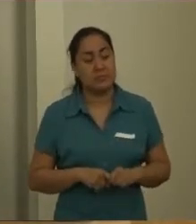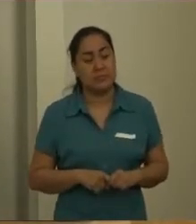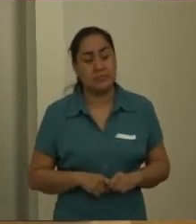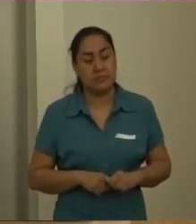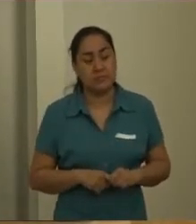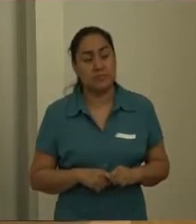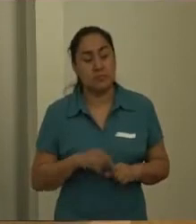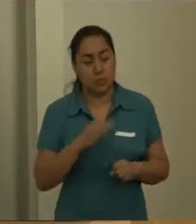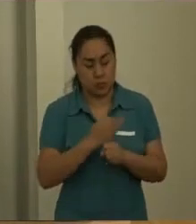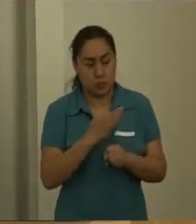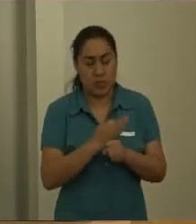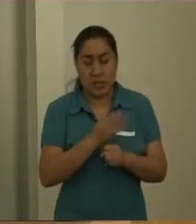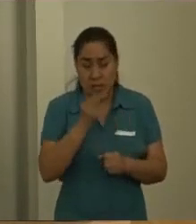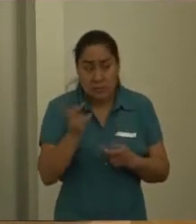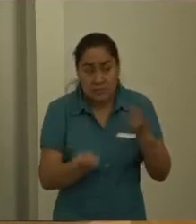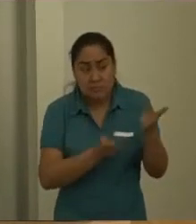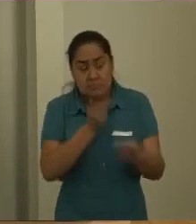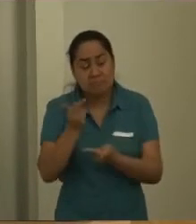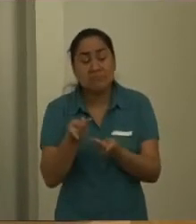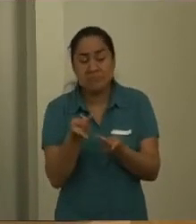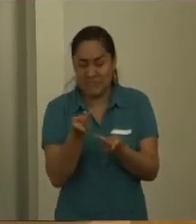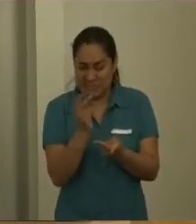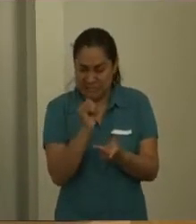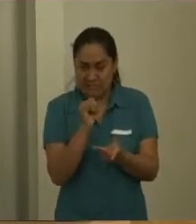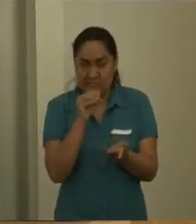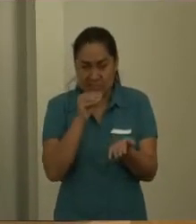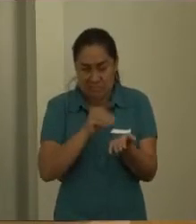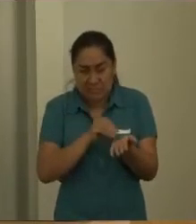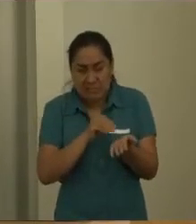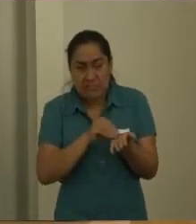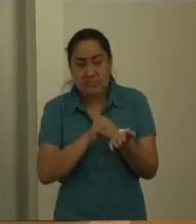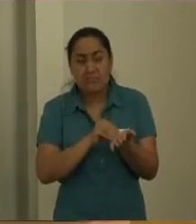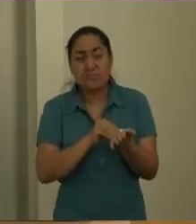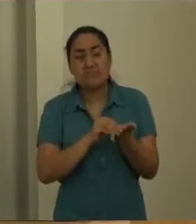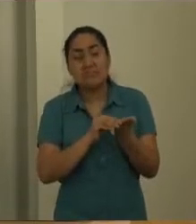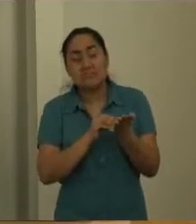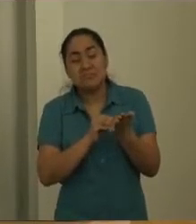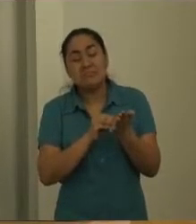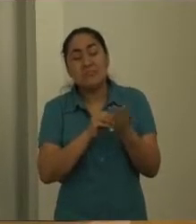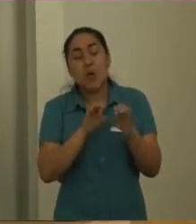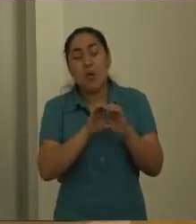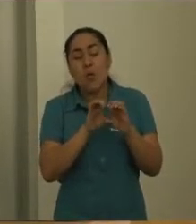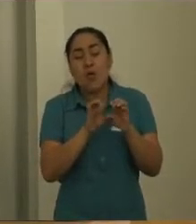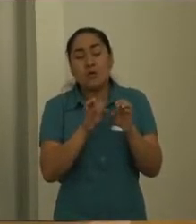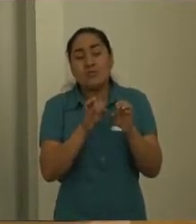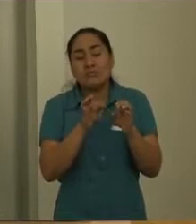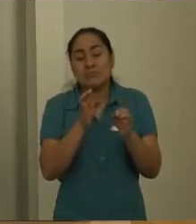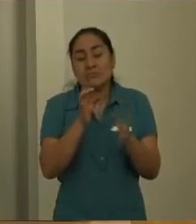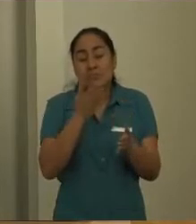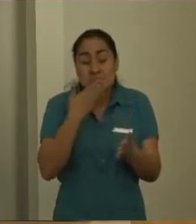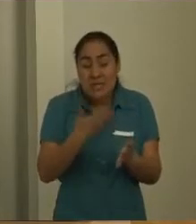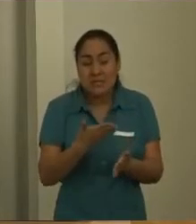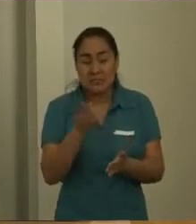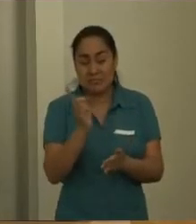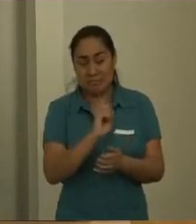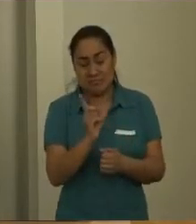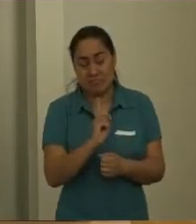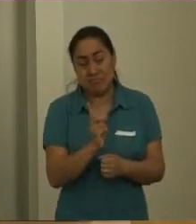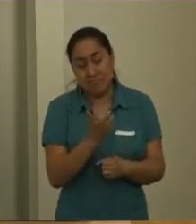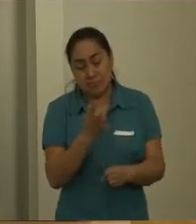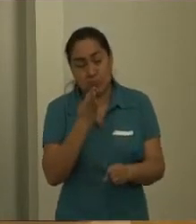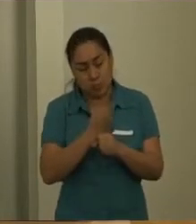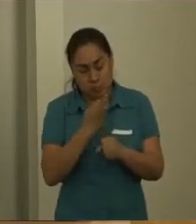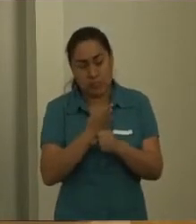consulta se sigue interpretando de manera demasiado estrecha meramente como mecanismo de participación